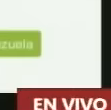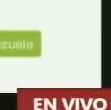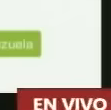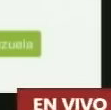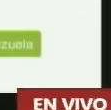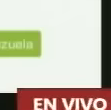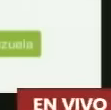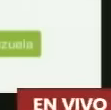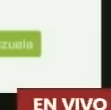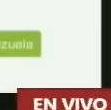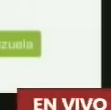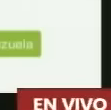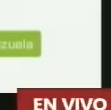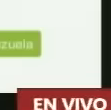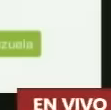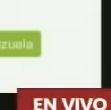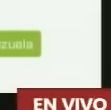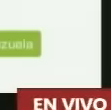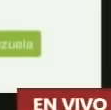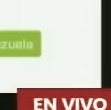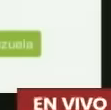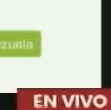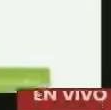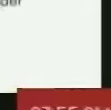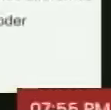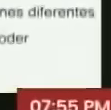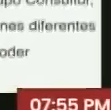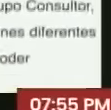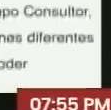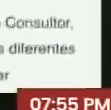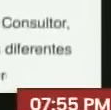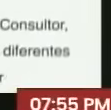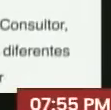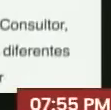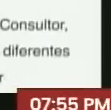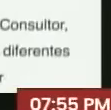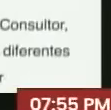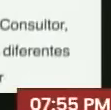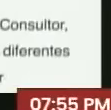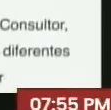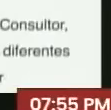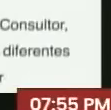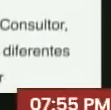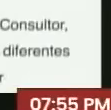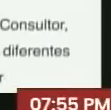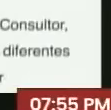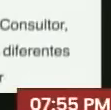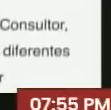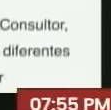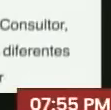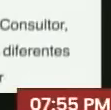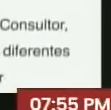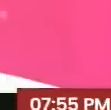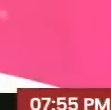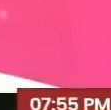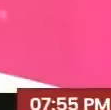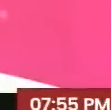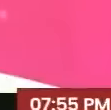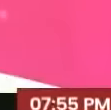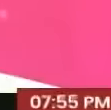presentaciones diferentes de los productos, además a tamaños pequeños en muchas de estas ocasiones, presidente. Son tendencias,